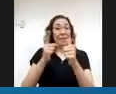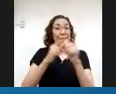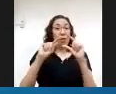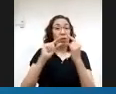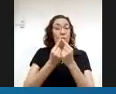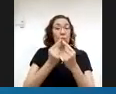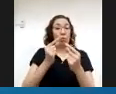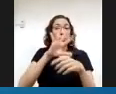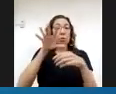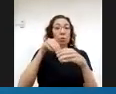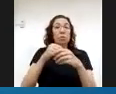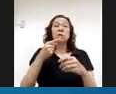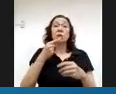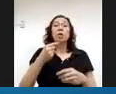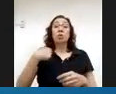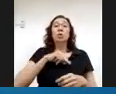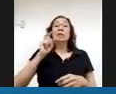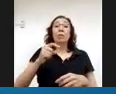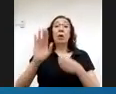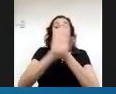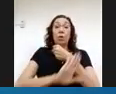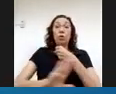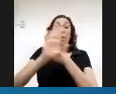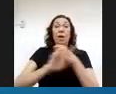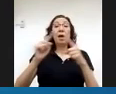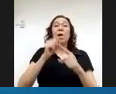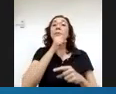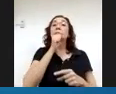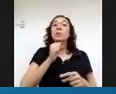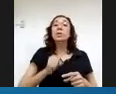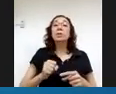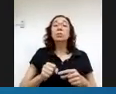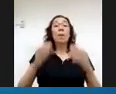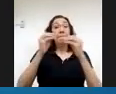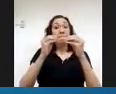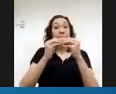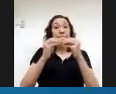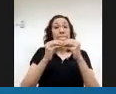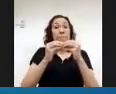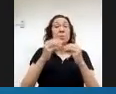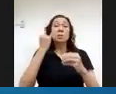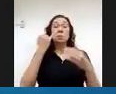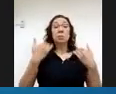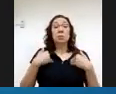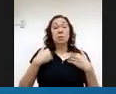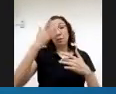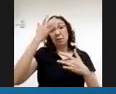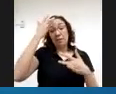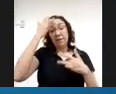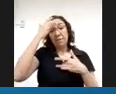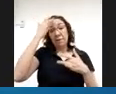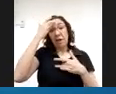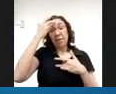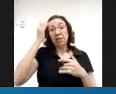bueno, tenemos que proteger a los adultos mayores, sobre todo si tienen enfermedades